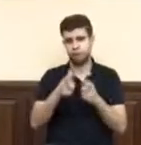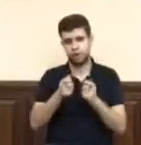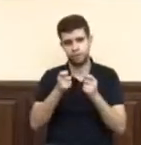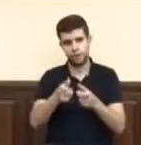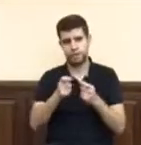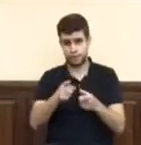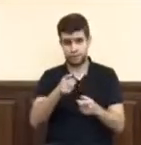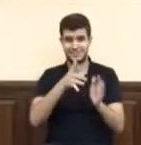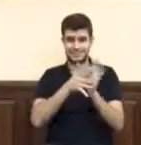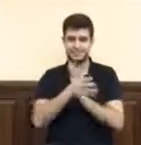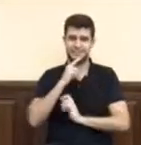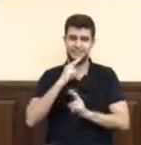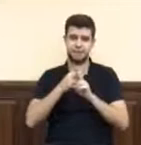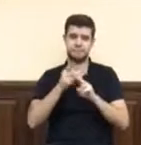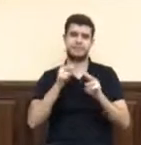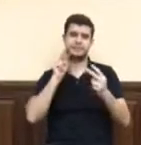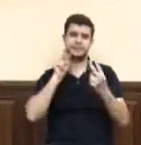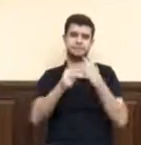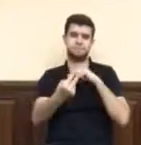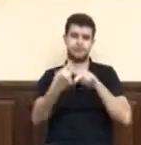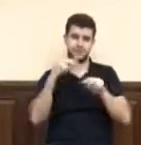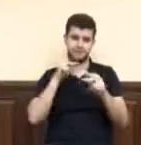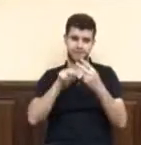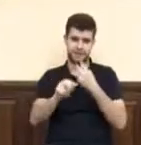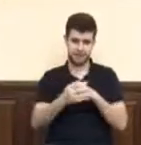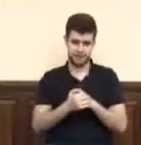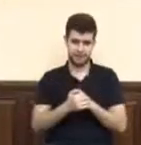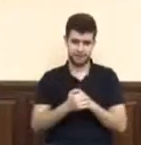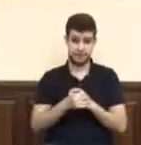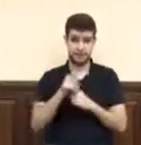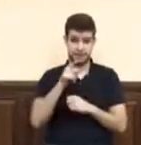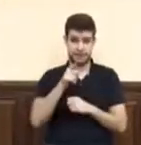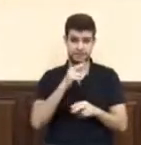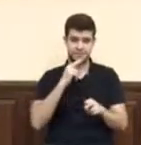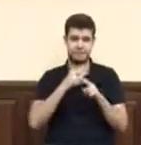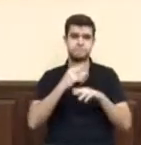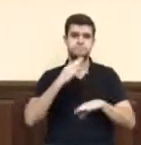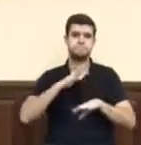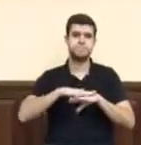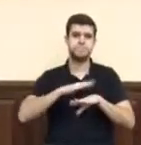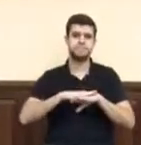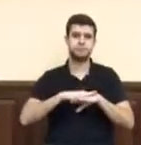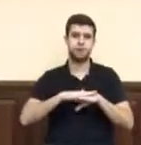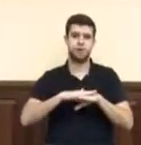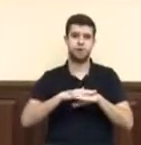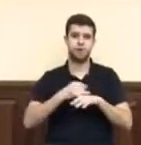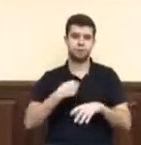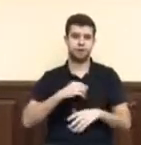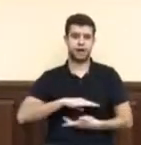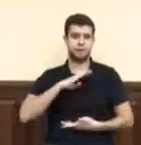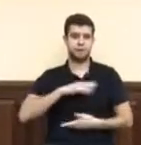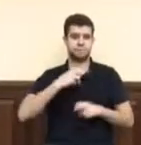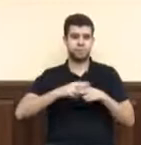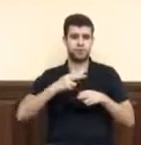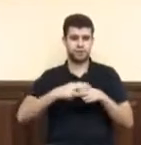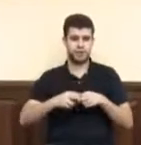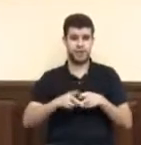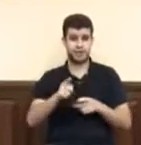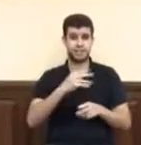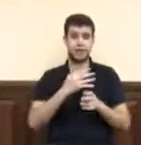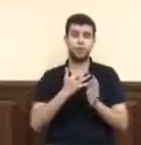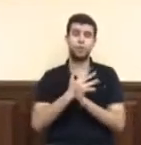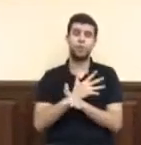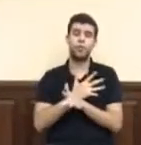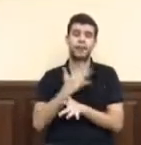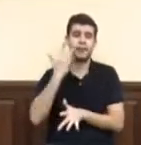eso es transparencia. Eso es transparencia, eso es tener un mínimo de altura política y eso es juego limpio,